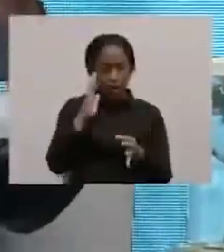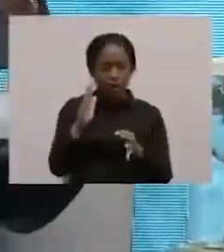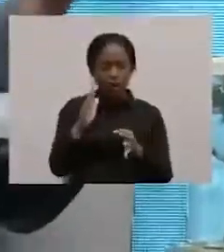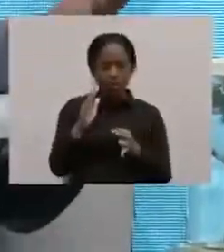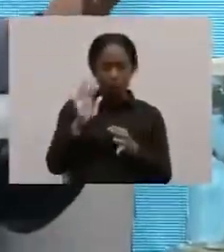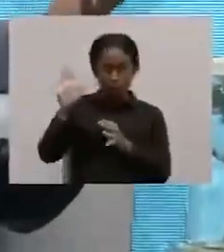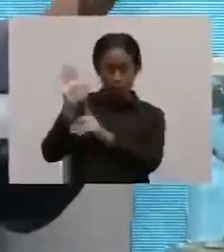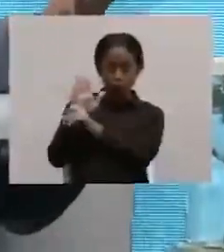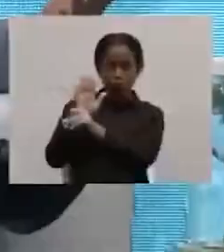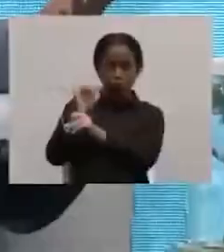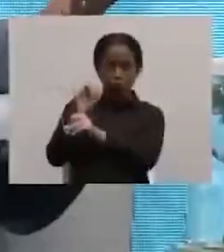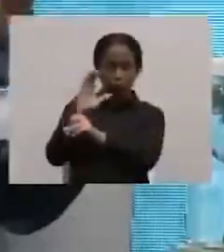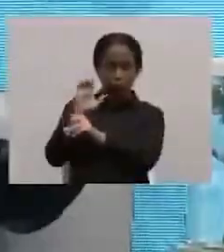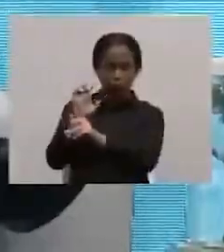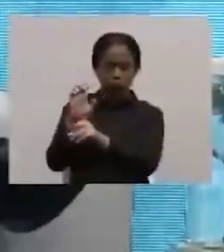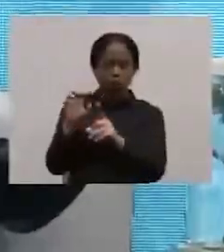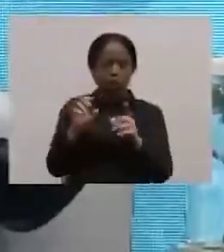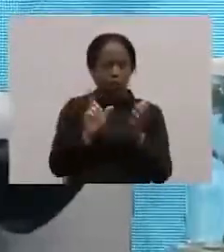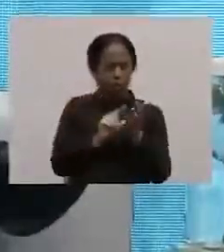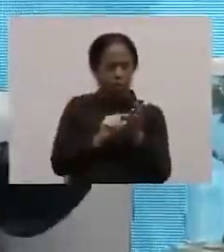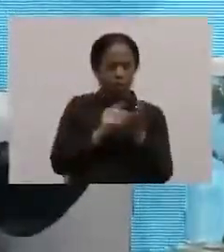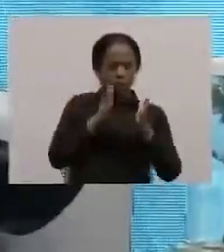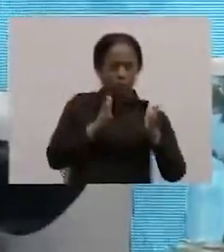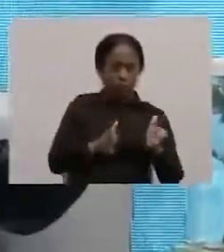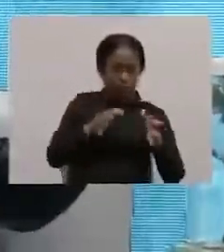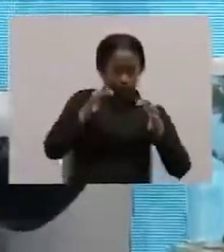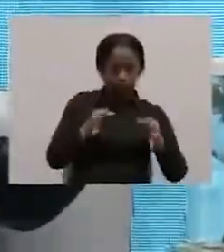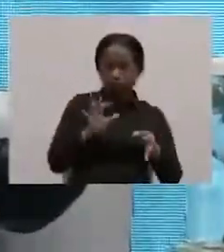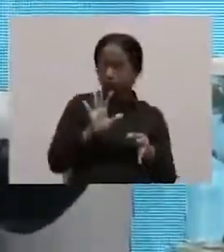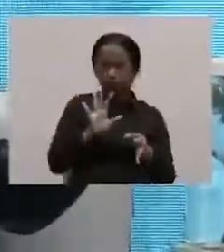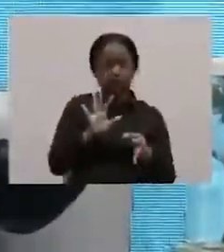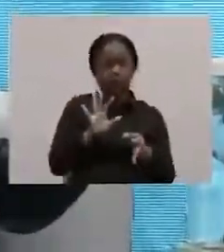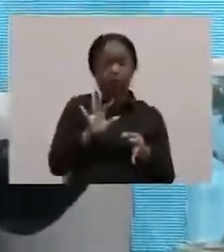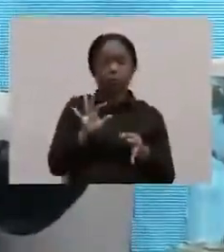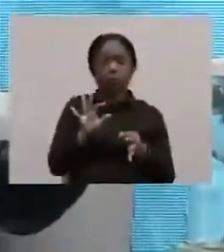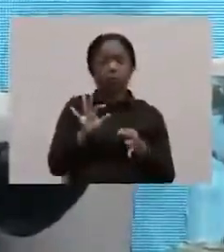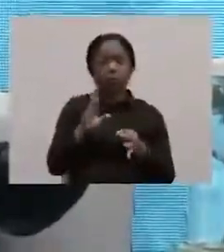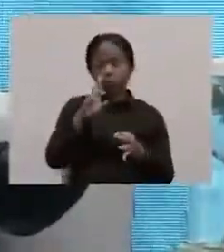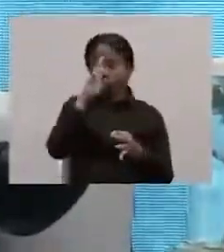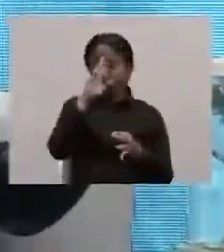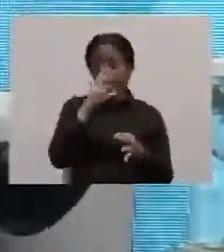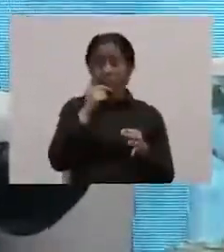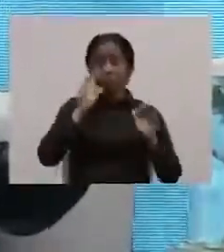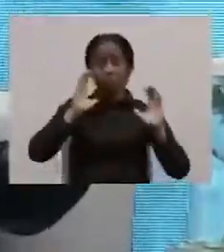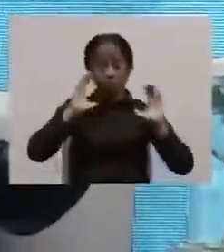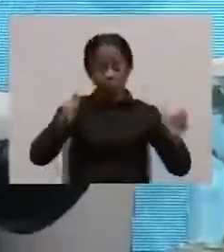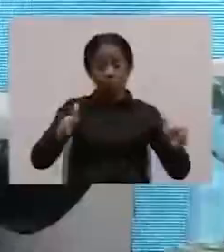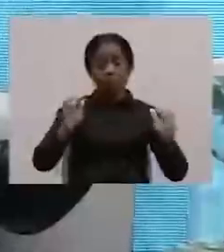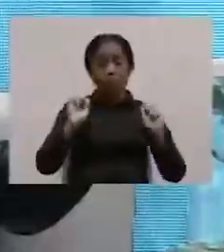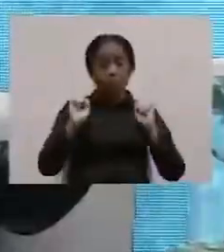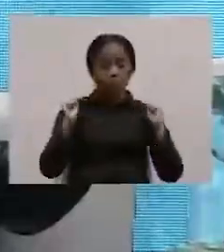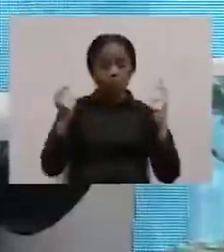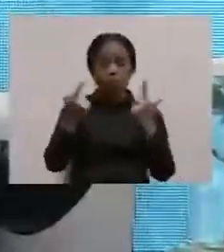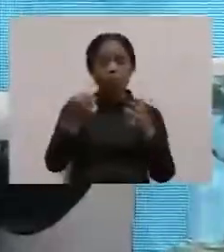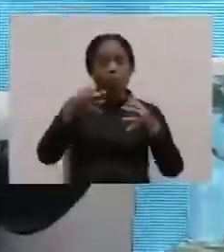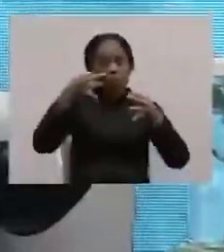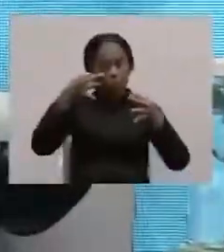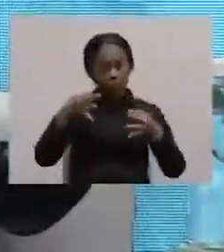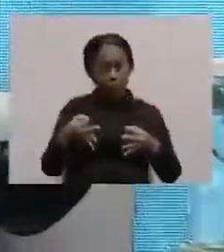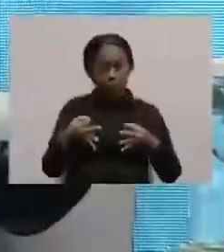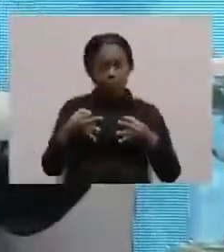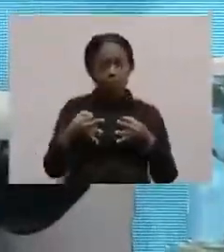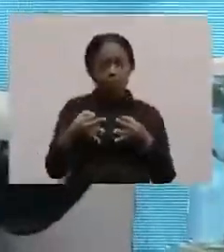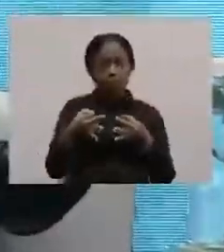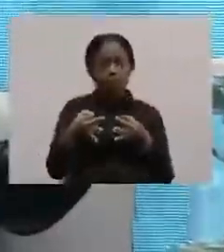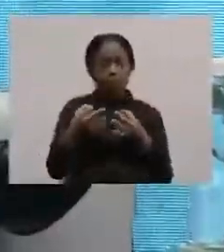Junta Central Electoral ni que va a tomar tampoco el Congreso. Es una decisión que debemos tomarlo todos los dominicanos, el pueblo dominicano. Y para tomarla como